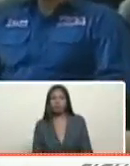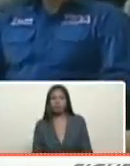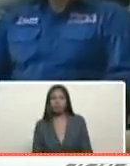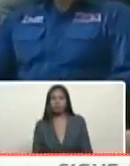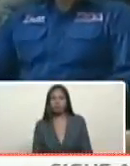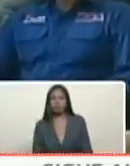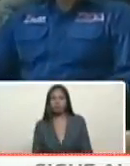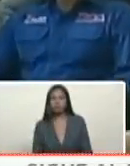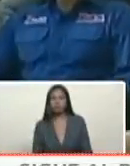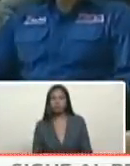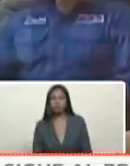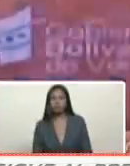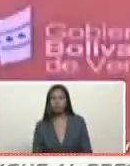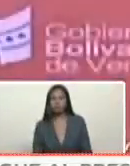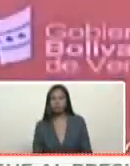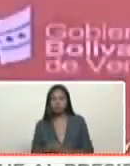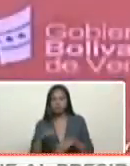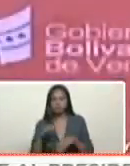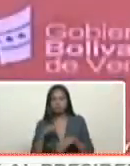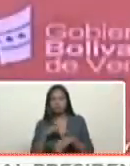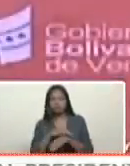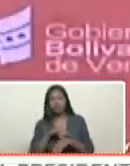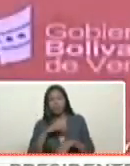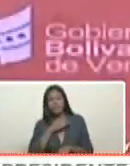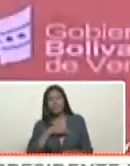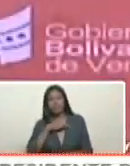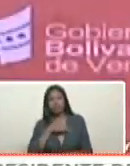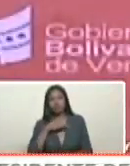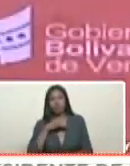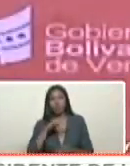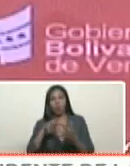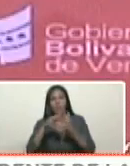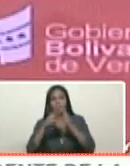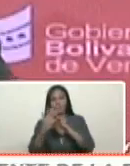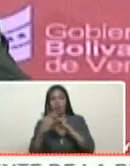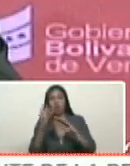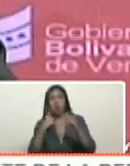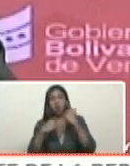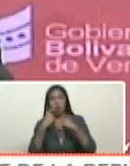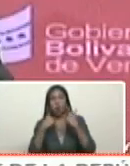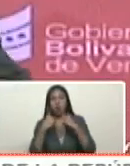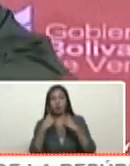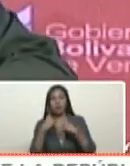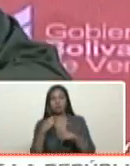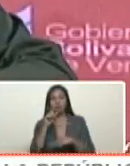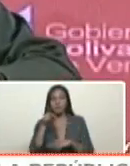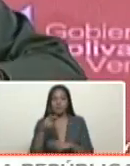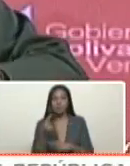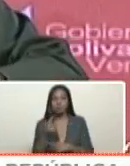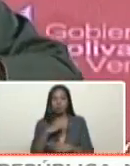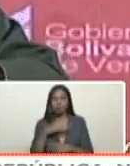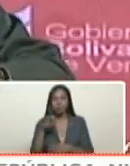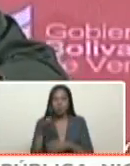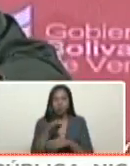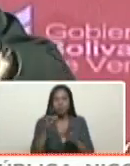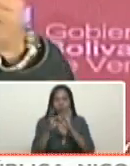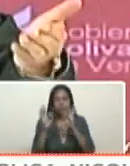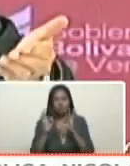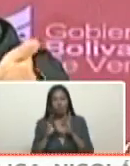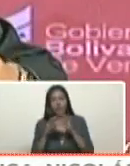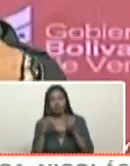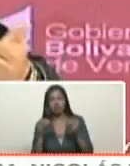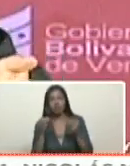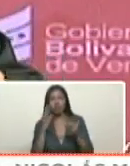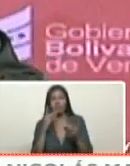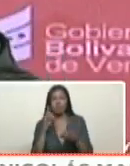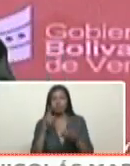Y la gran misión Barrio Nuevo Tricolor también tiene que florecer. Yo estoy buscando, en medio de la guerra económica, del